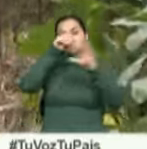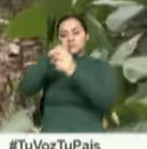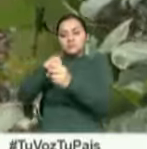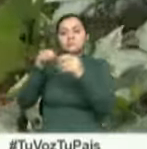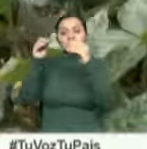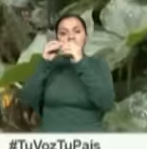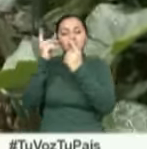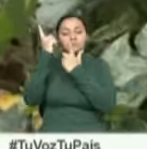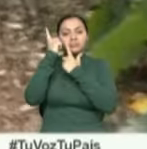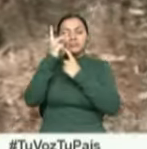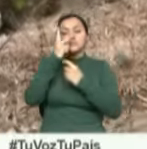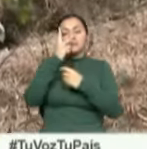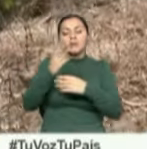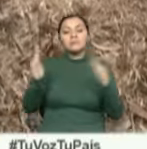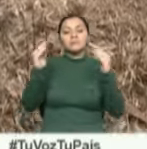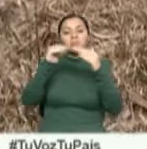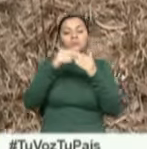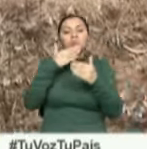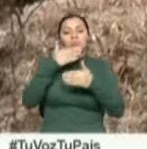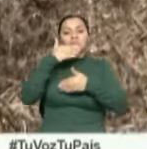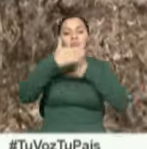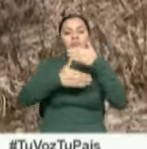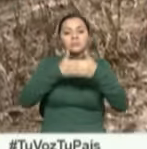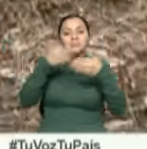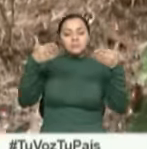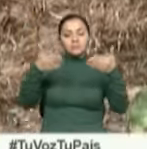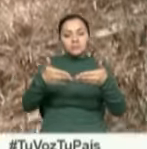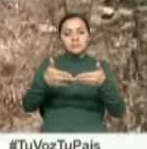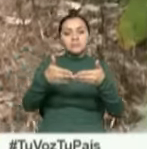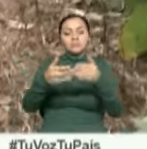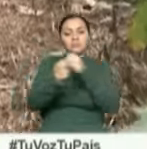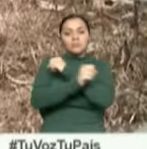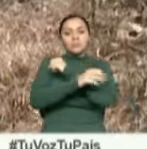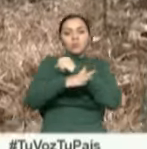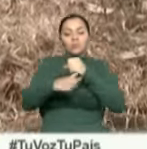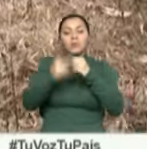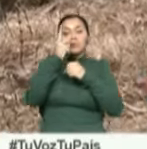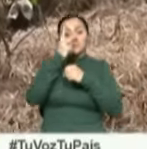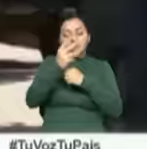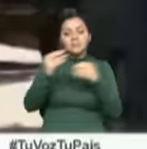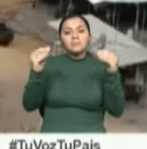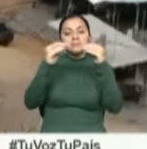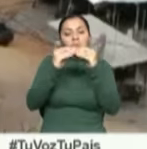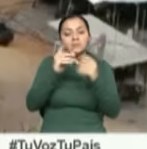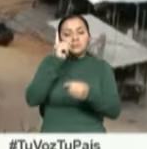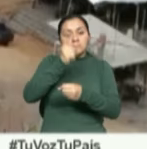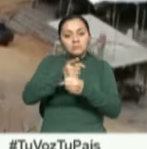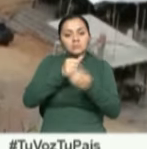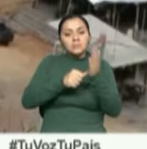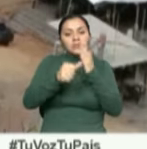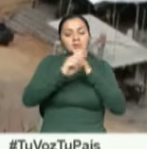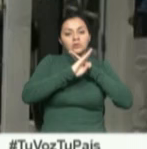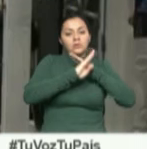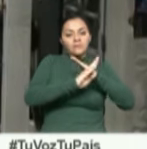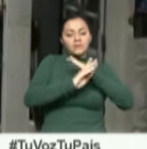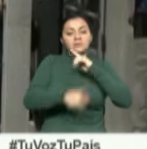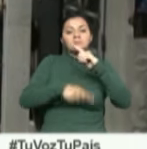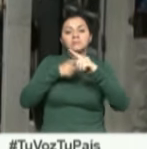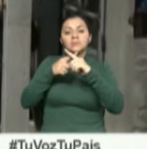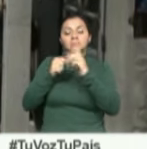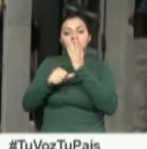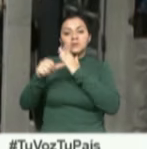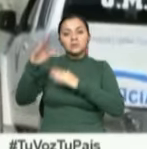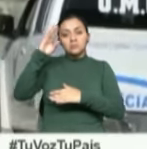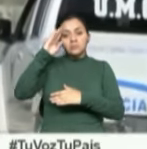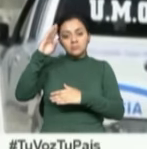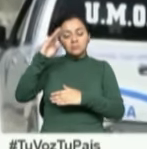Fuerzas Armadas para garantizar el orden interno en Morona, Santiago, y se dispone a los ministros de Defensa Nacional y del Interior